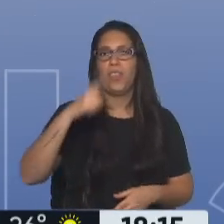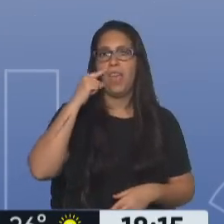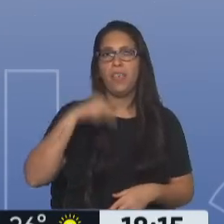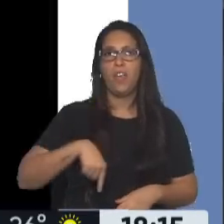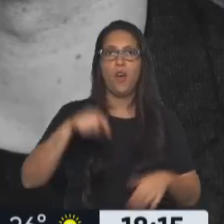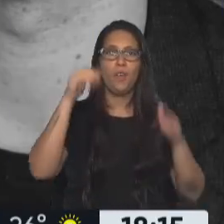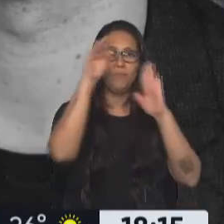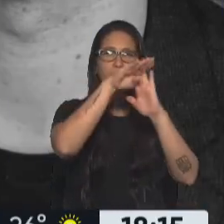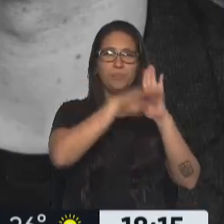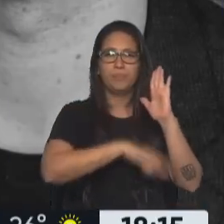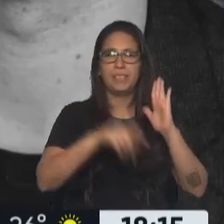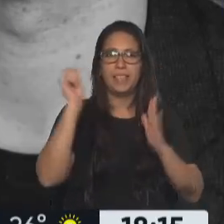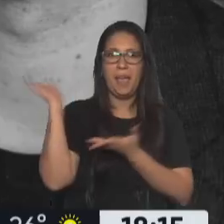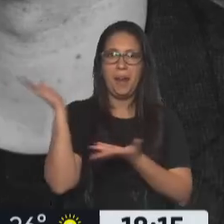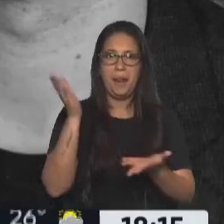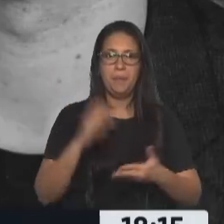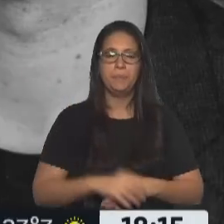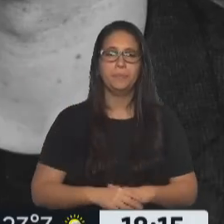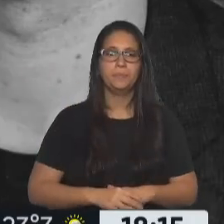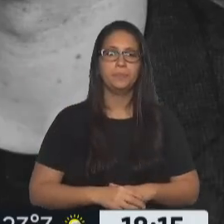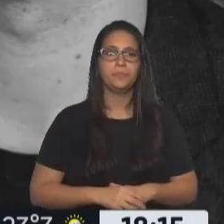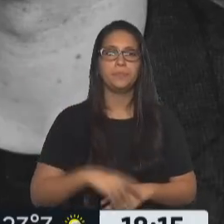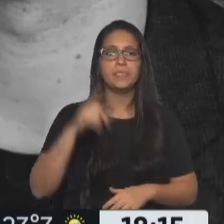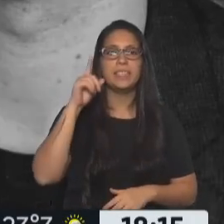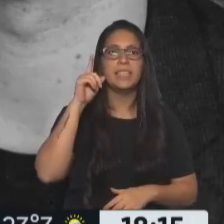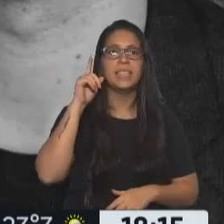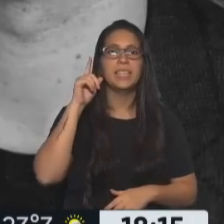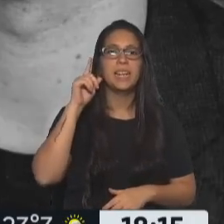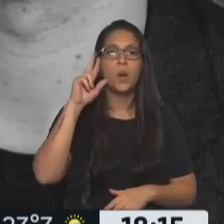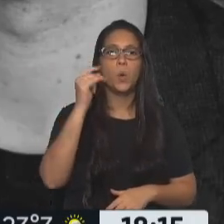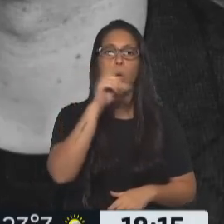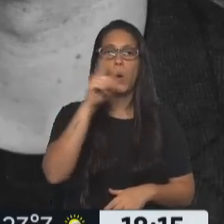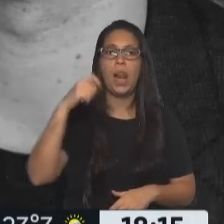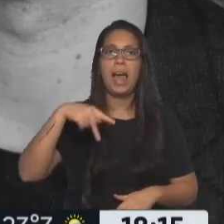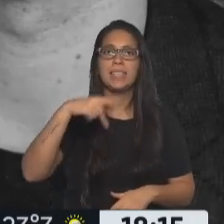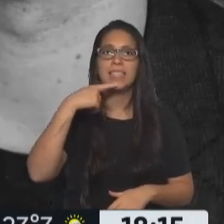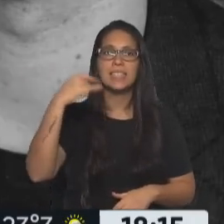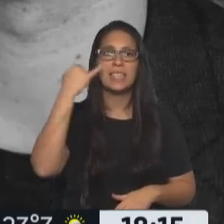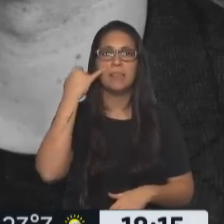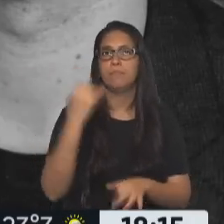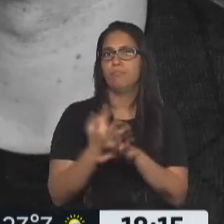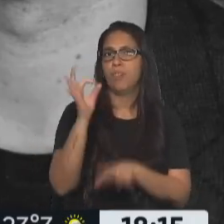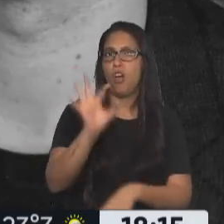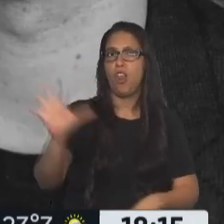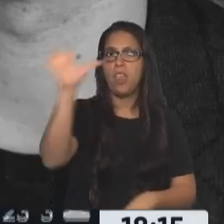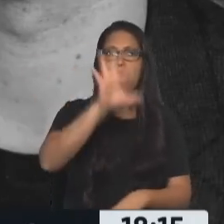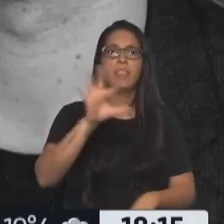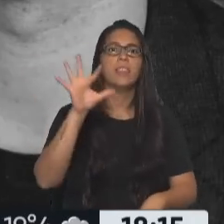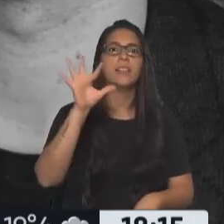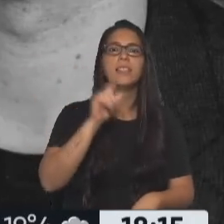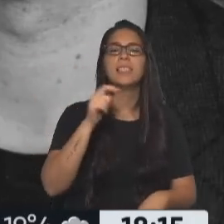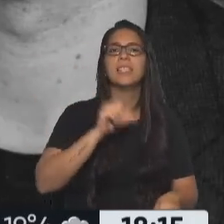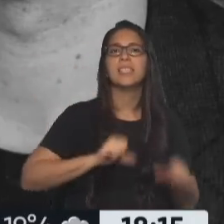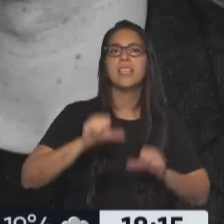hoy. Allí está, Estamos con Emilio Rulansky, especialista en Medio Oriente, doctor en Ciencias Sociales